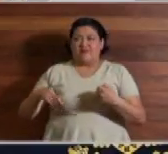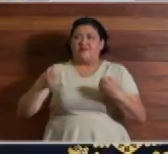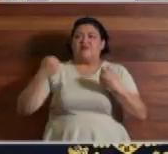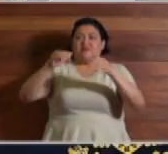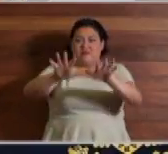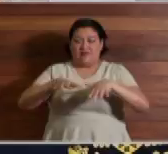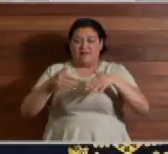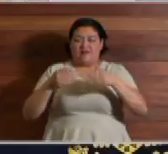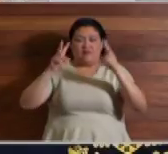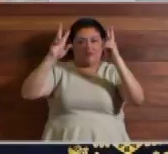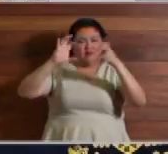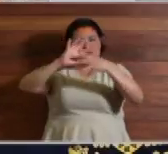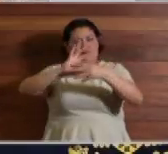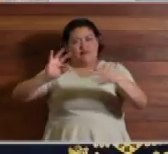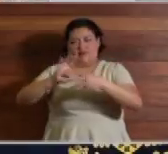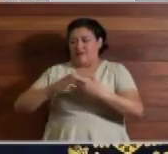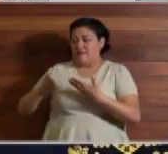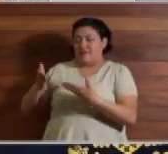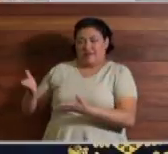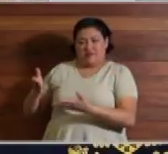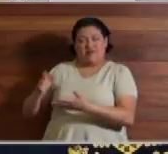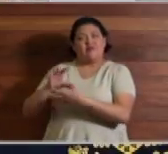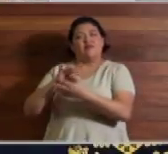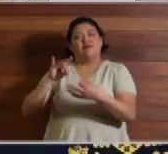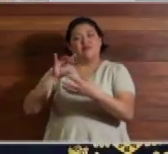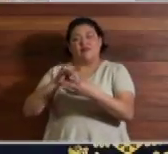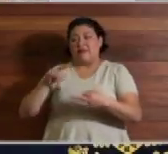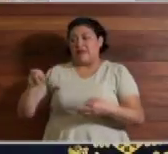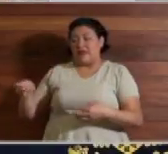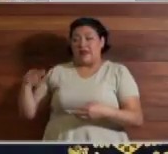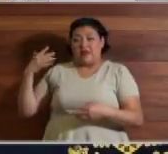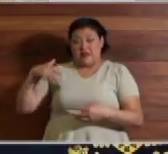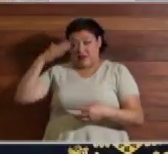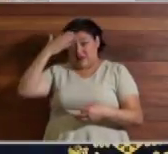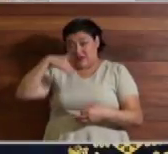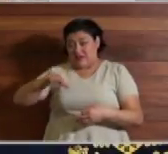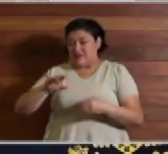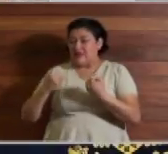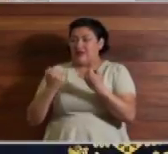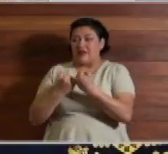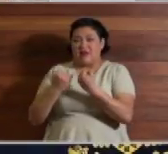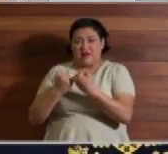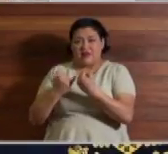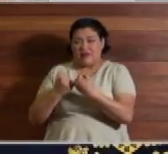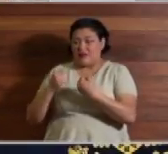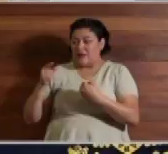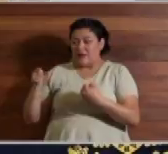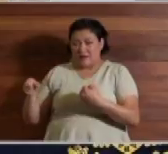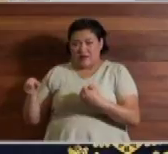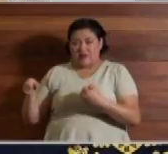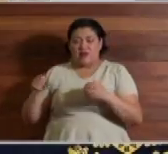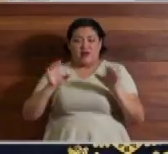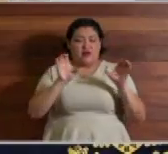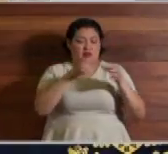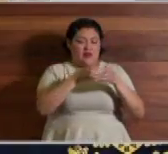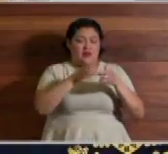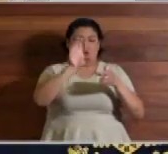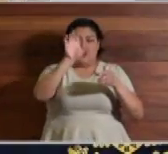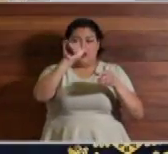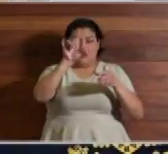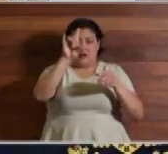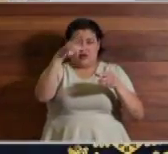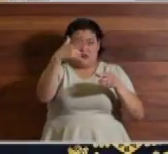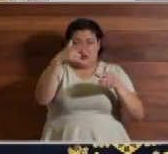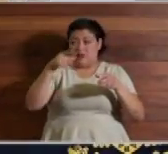de esta mesa, y simplemente señalar la gran coincidencia y amistad que une a la Comisión Nacional de los